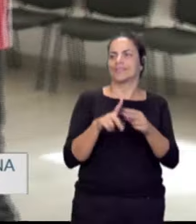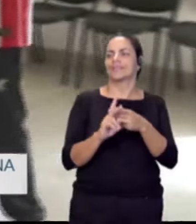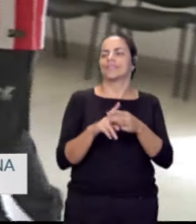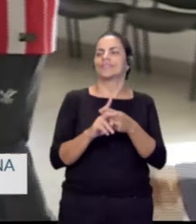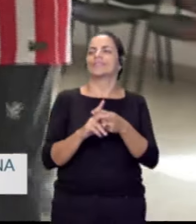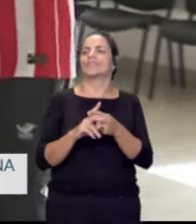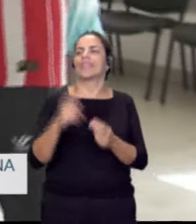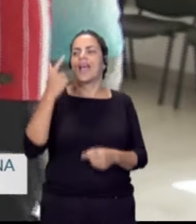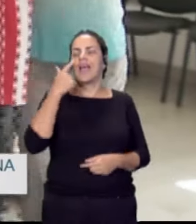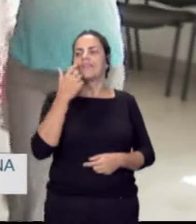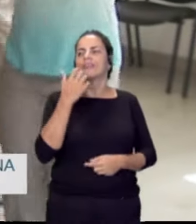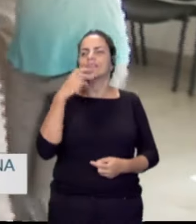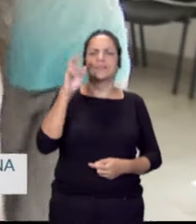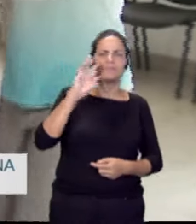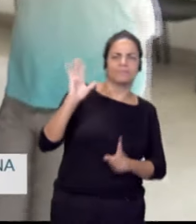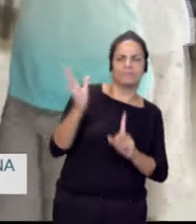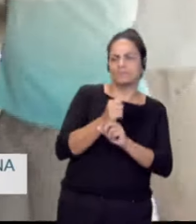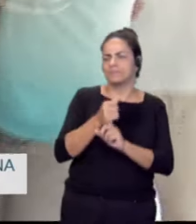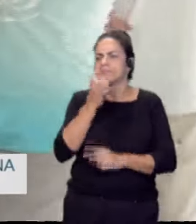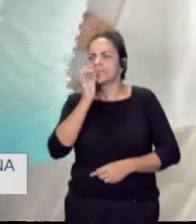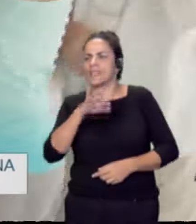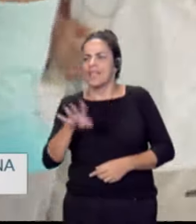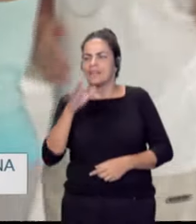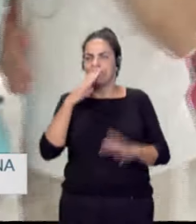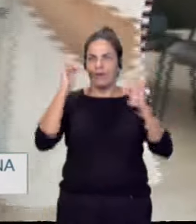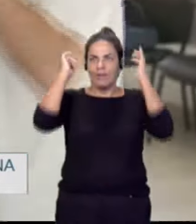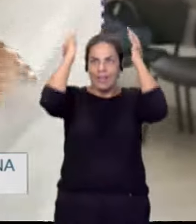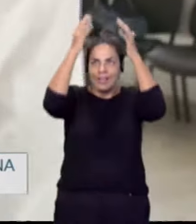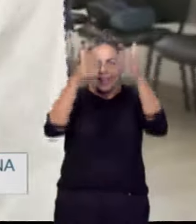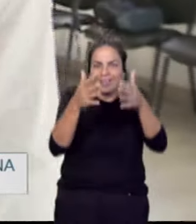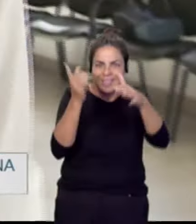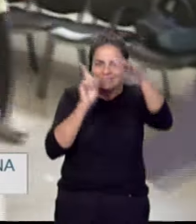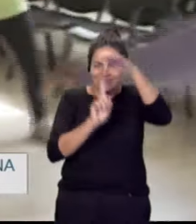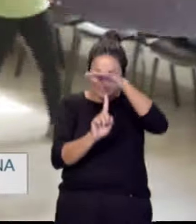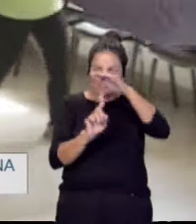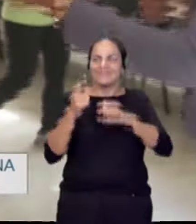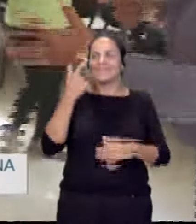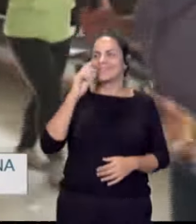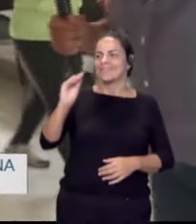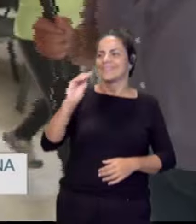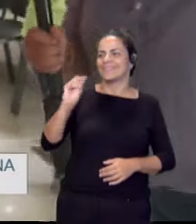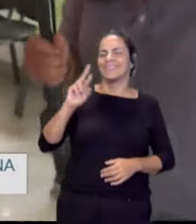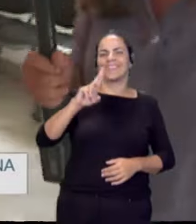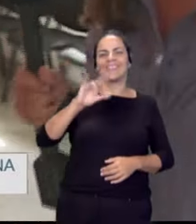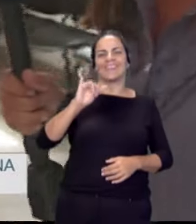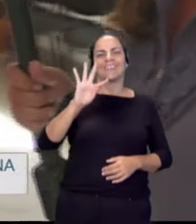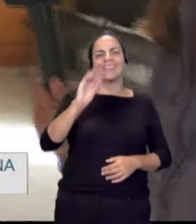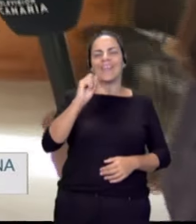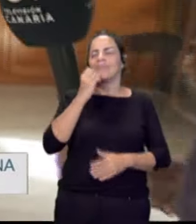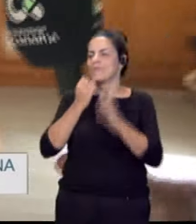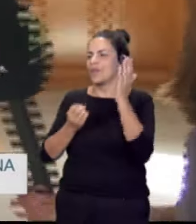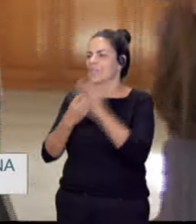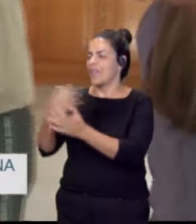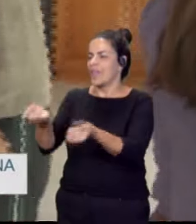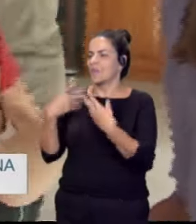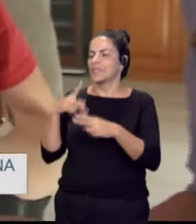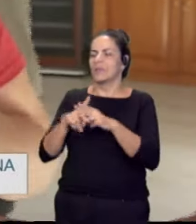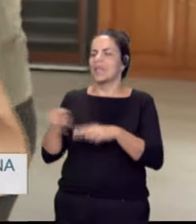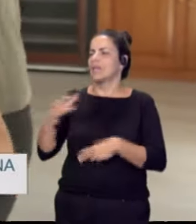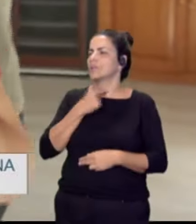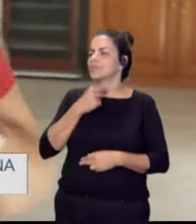participando. Vamos a ver si la encuentro, porque está debajo del tul. Rita, muy buenos días, cuéntame, ¿qué es lo que más te está gustando de este